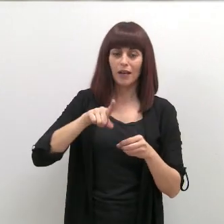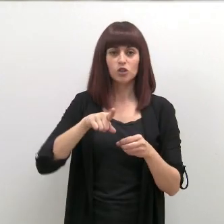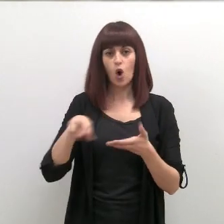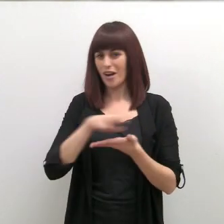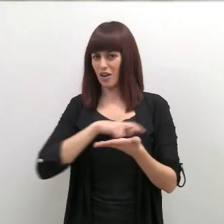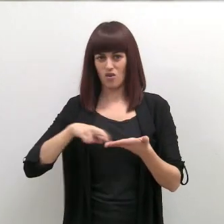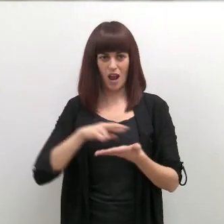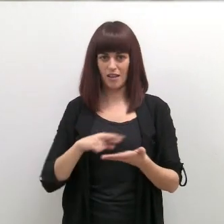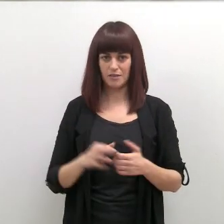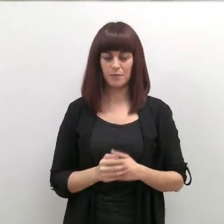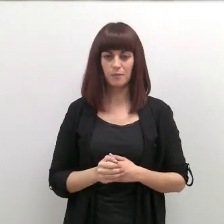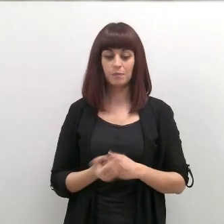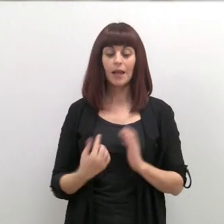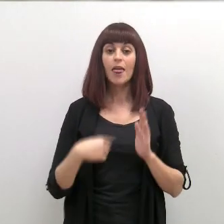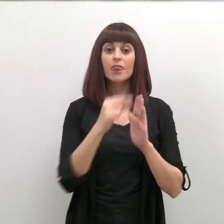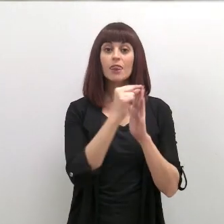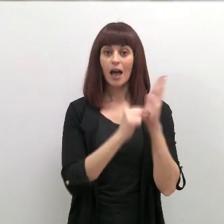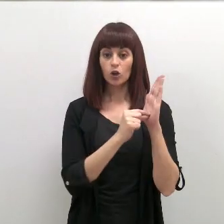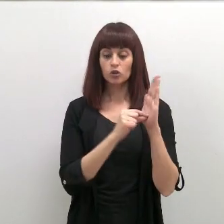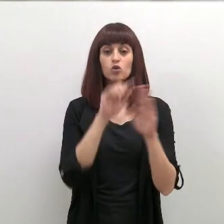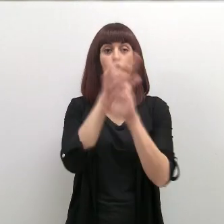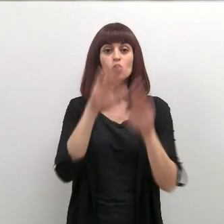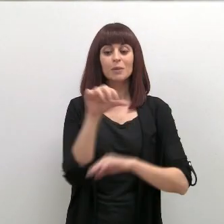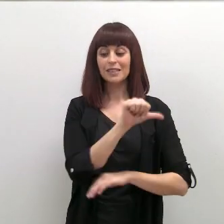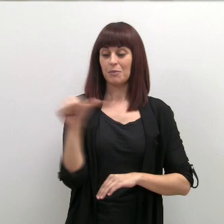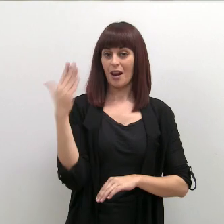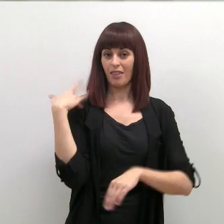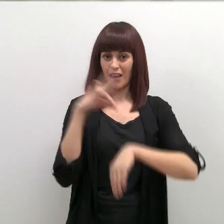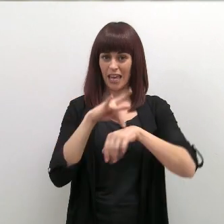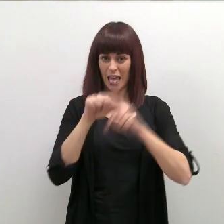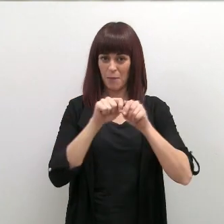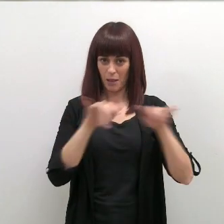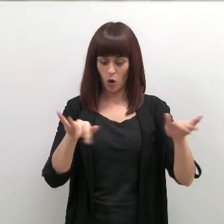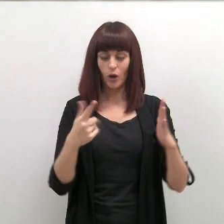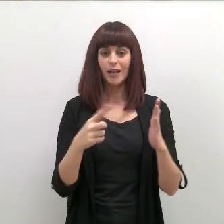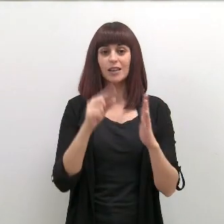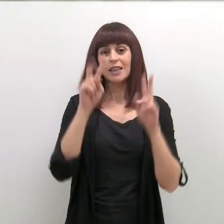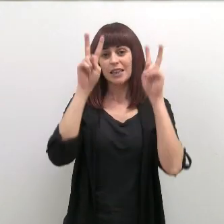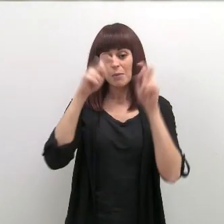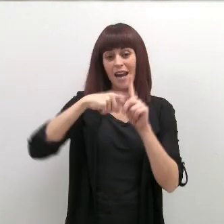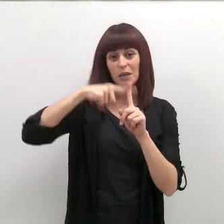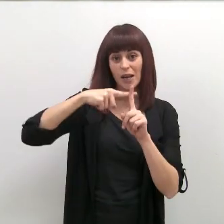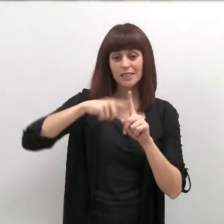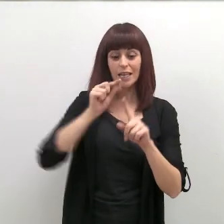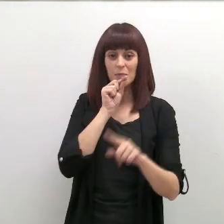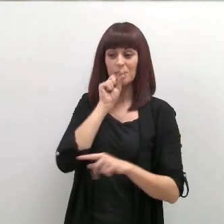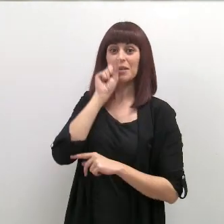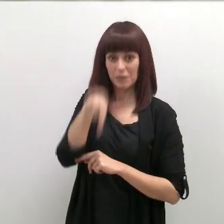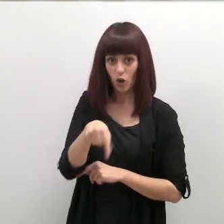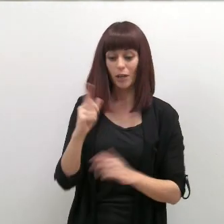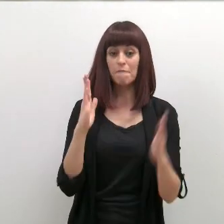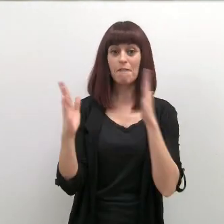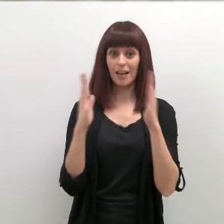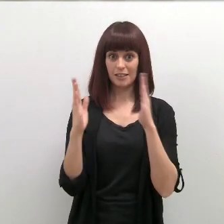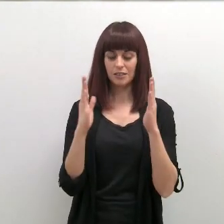regionales. Según los datos que nos ofrece la última semana epidemiológica, de la combinación de los niveles de transmisión y de las fases de riesgo asistencial,